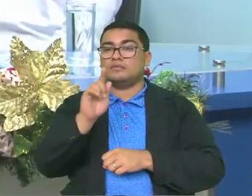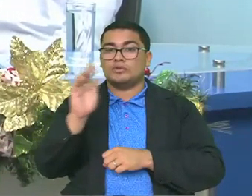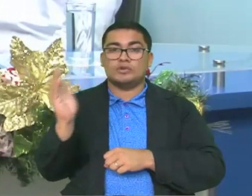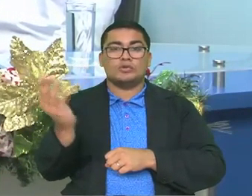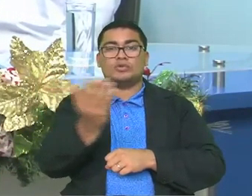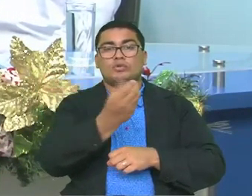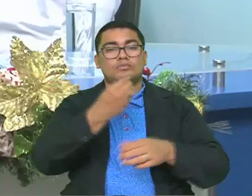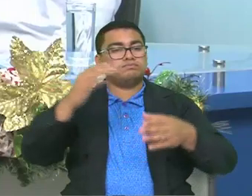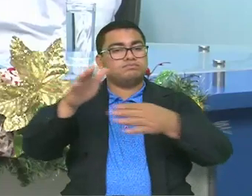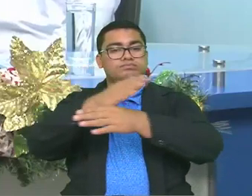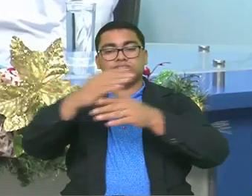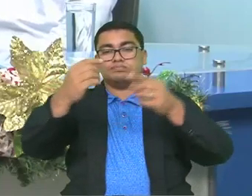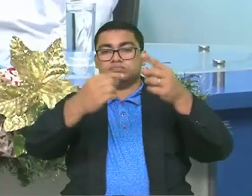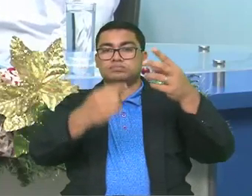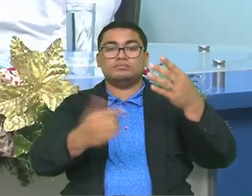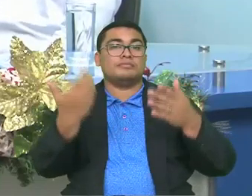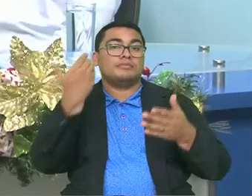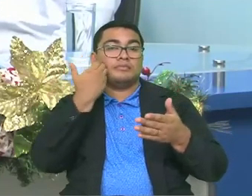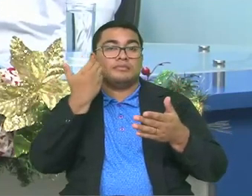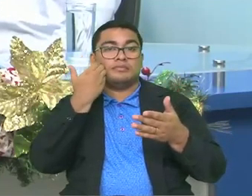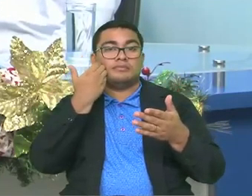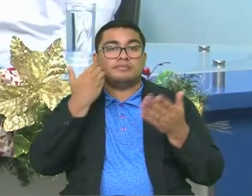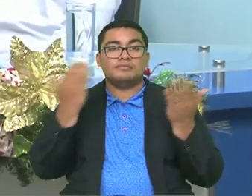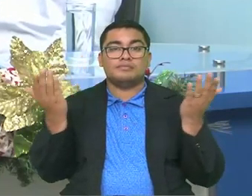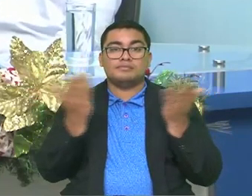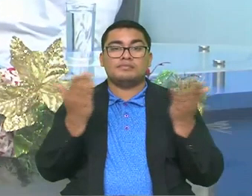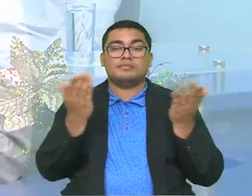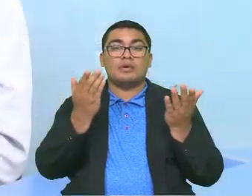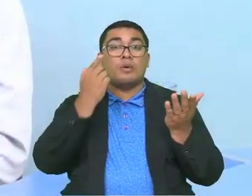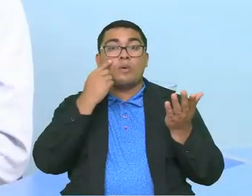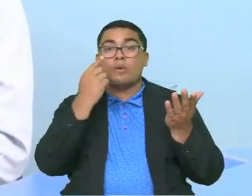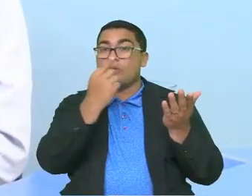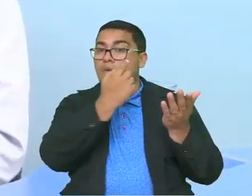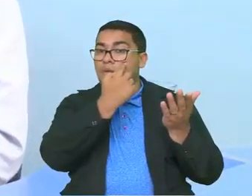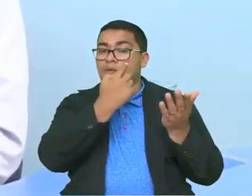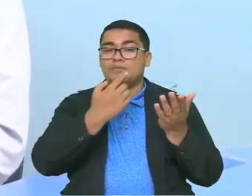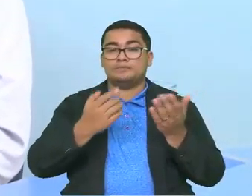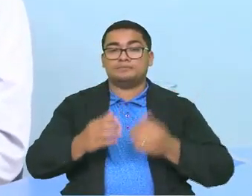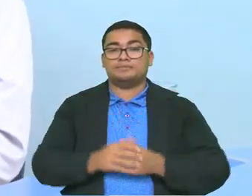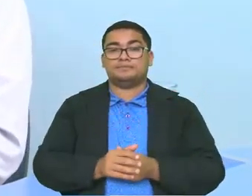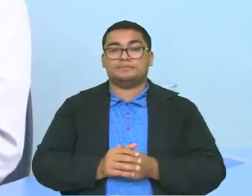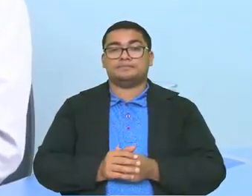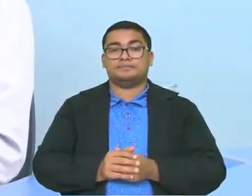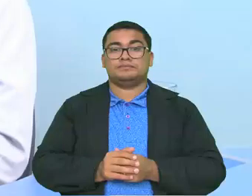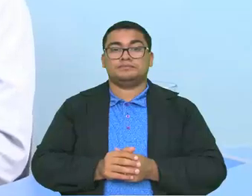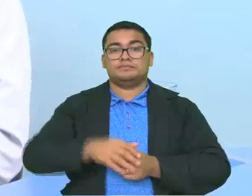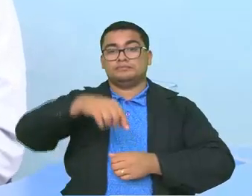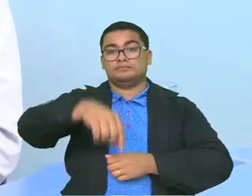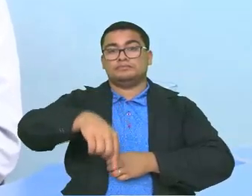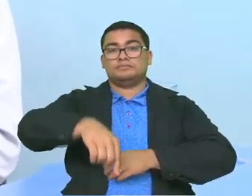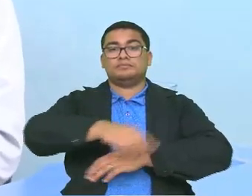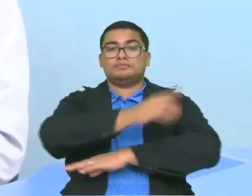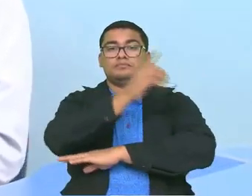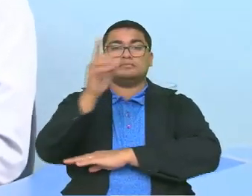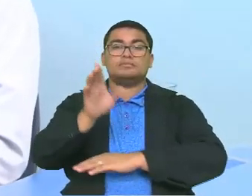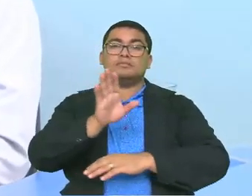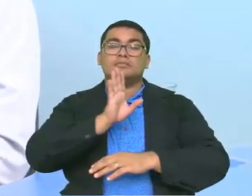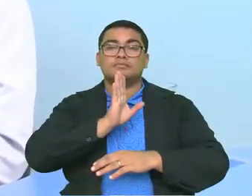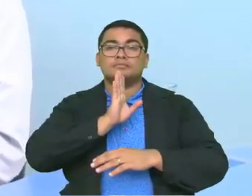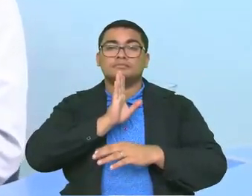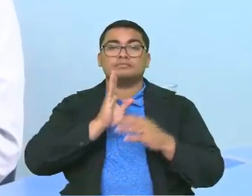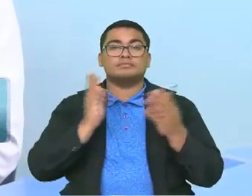muy buenas tardes, ¿verdad?, a todos los televidentes que nos miran a nivel del territorio nacional. Sí, el Centro Nacional de Oftalmología, ¿verdad?, es un centro de referencia